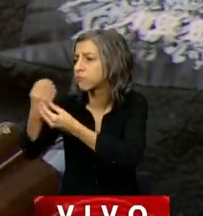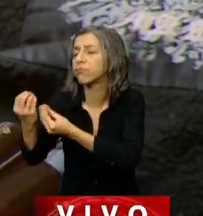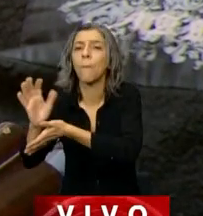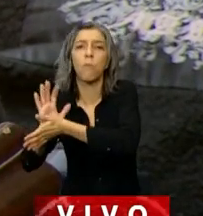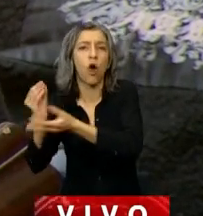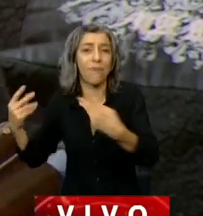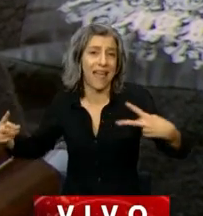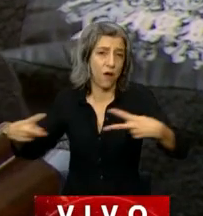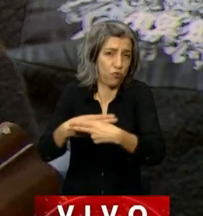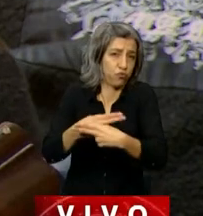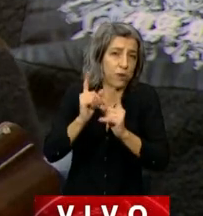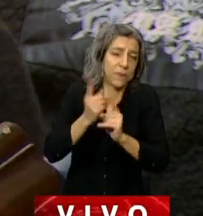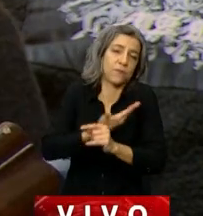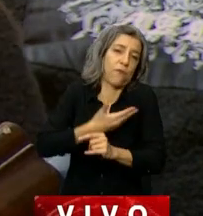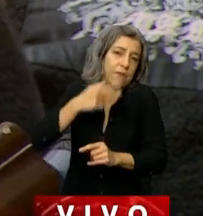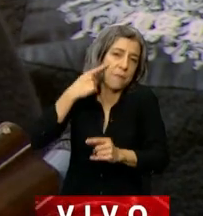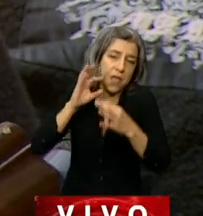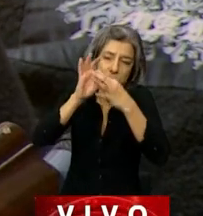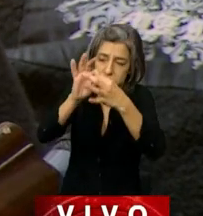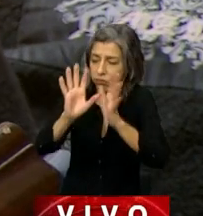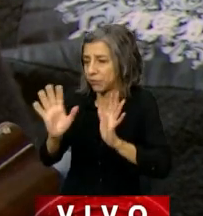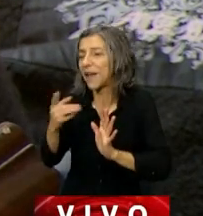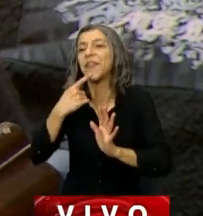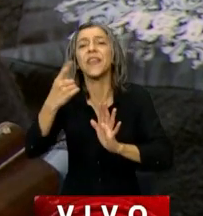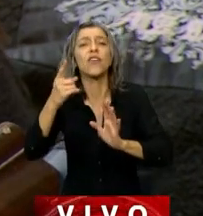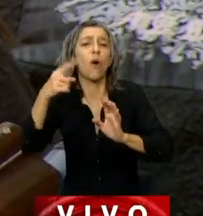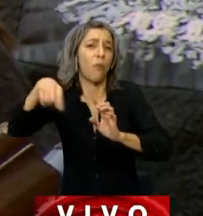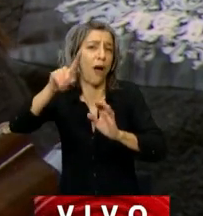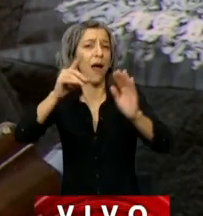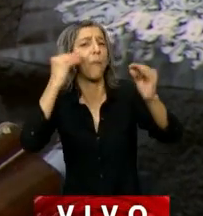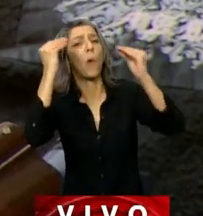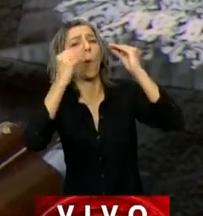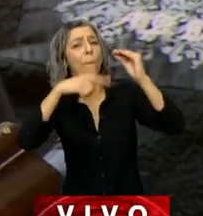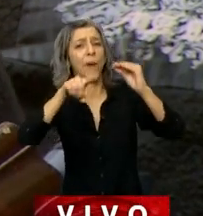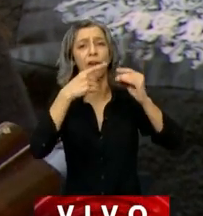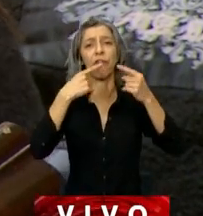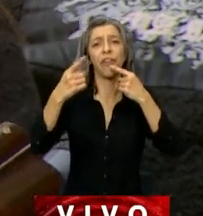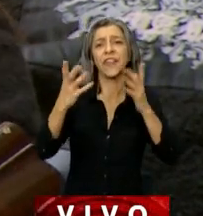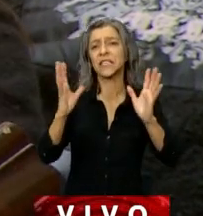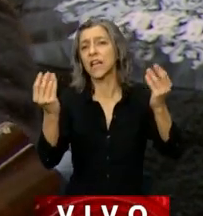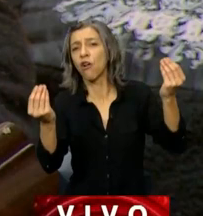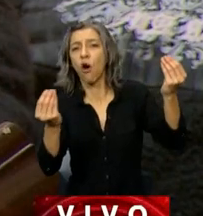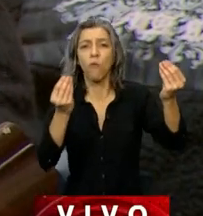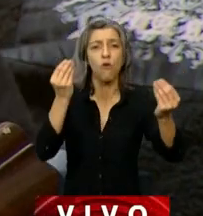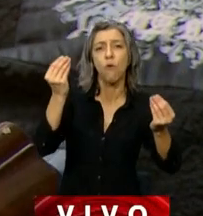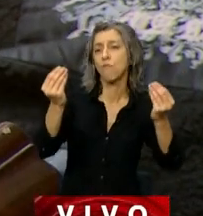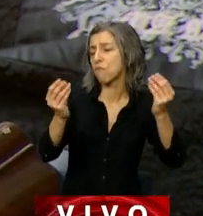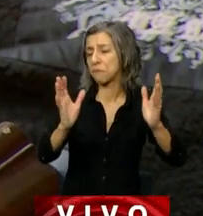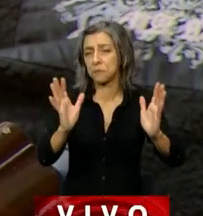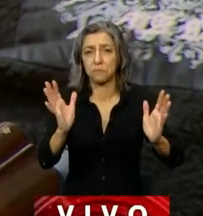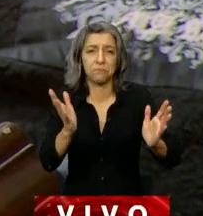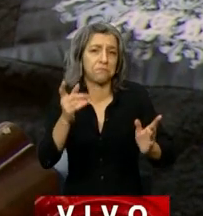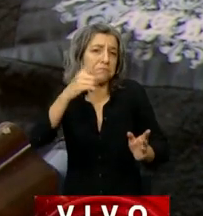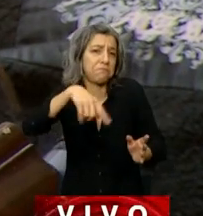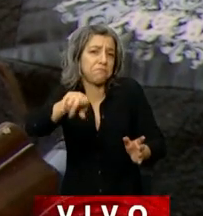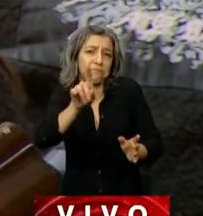de ajuste fondo monetarista. Lo digo por algunas preocupaciones que acá se han volcado de gente que evidentemente no tiene nada que